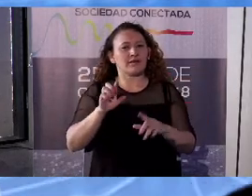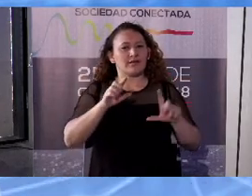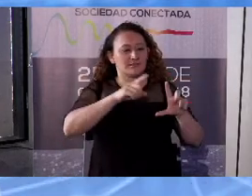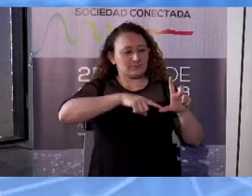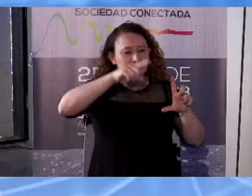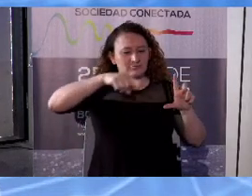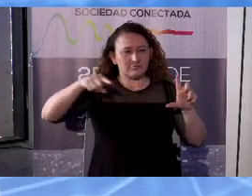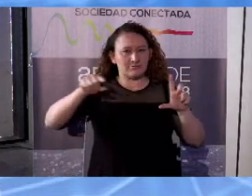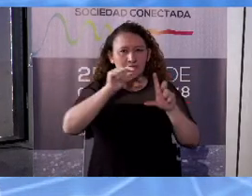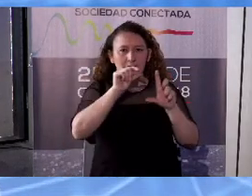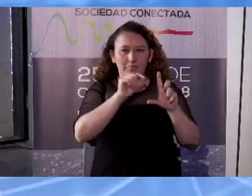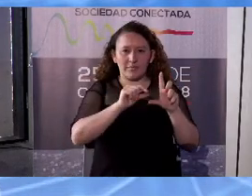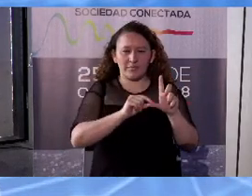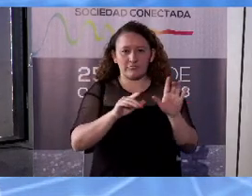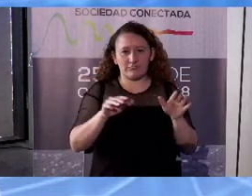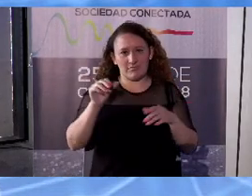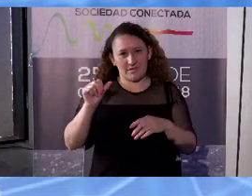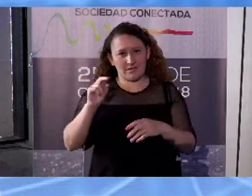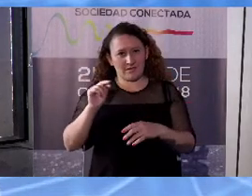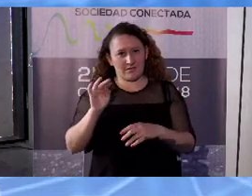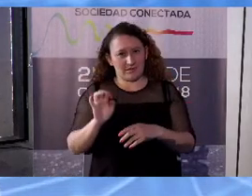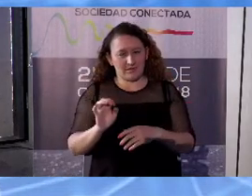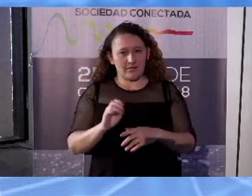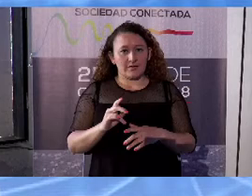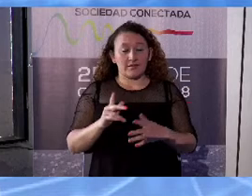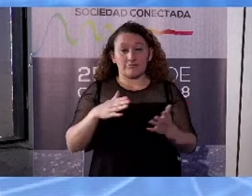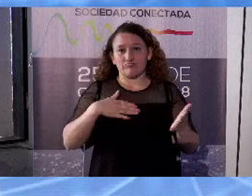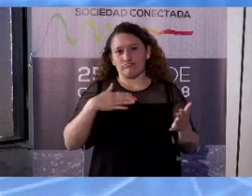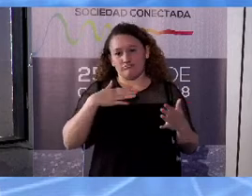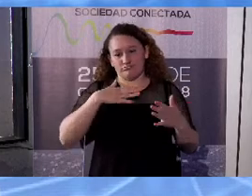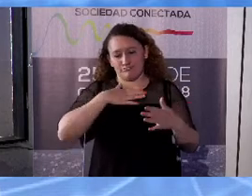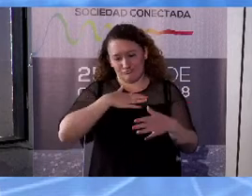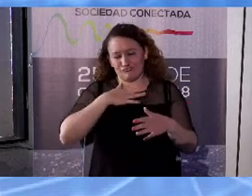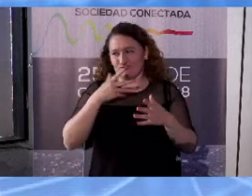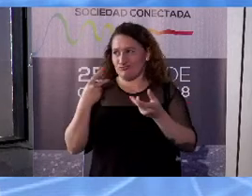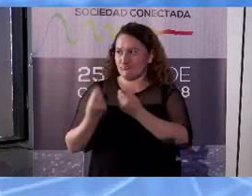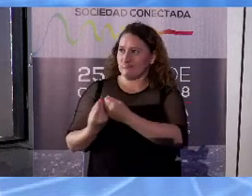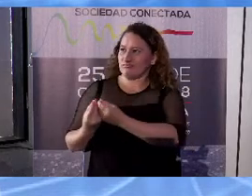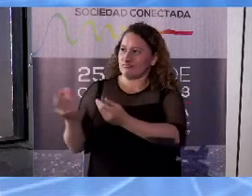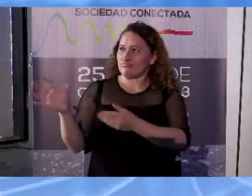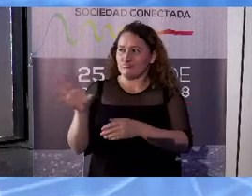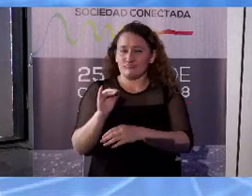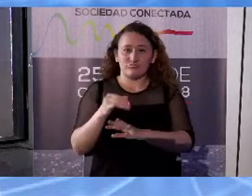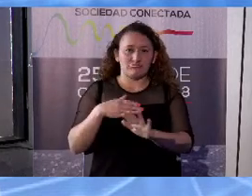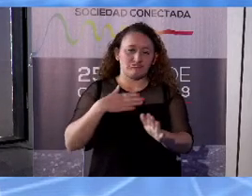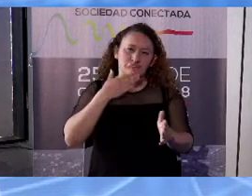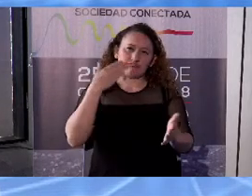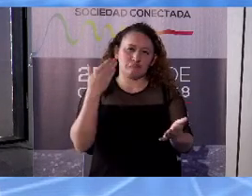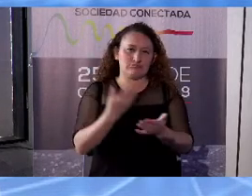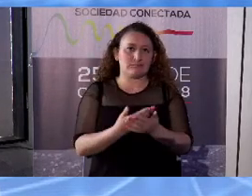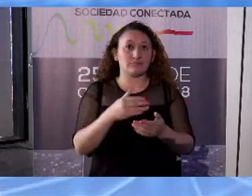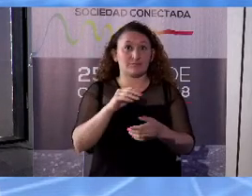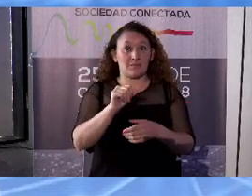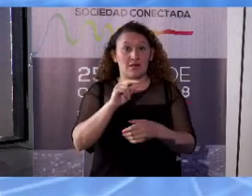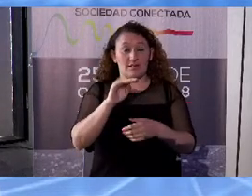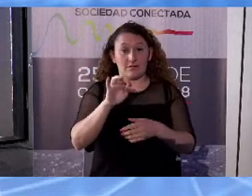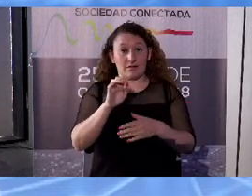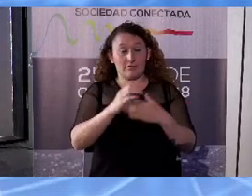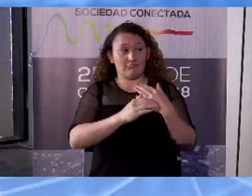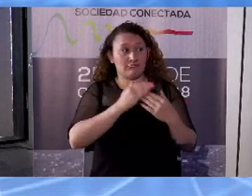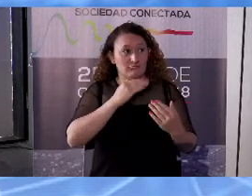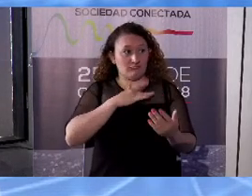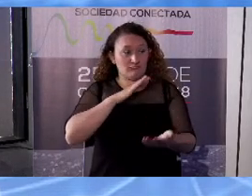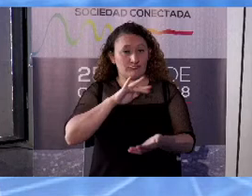quisiera pues agradecer en nombre de en nombre propio de todos mis compañeros la invitación que nos hace la ane para participar en este